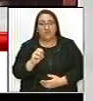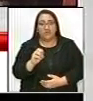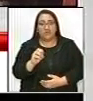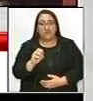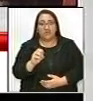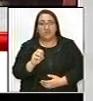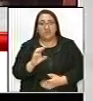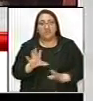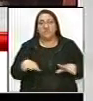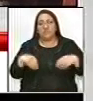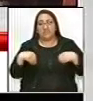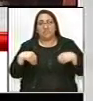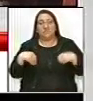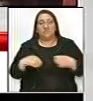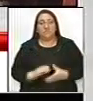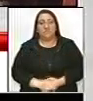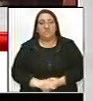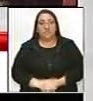Lescano Ansieta, abstención.